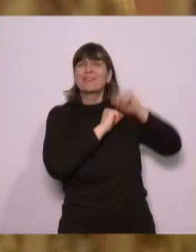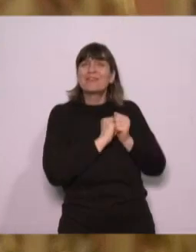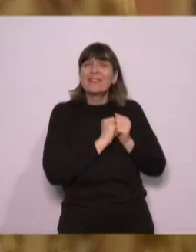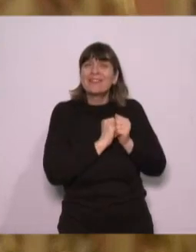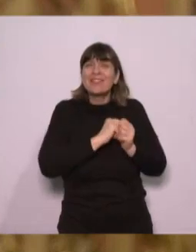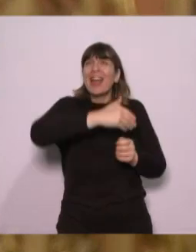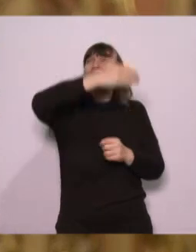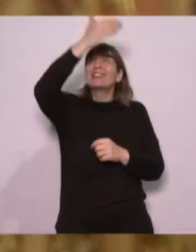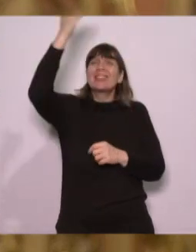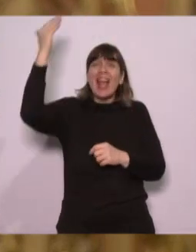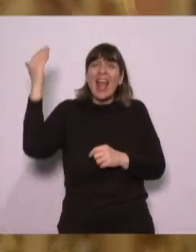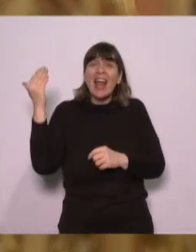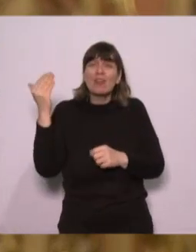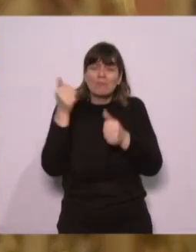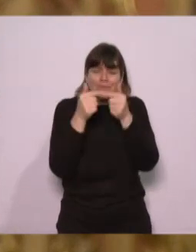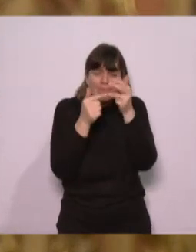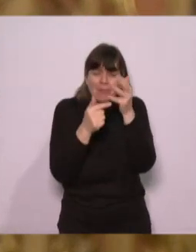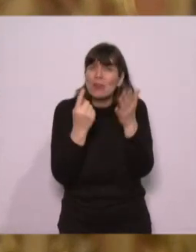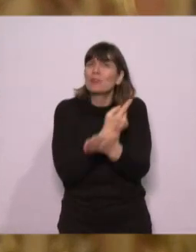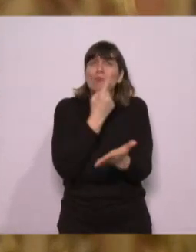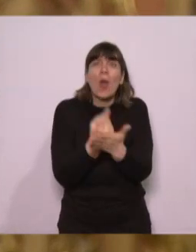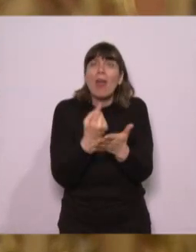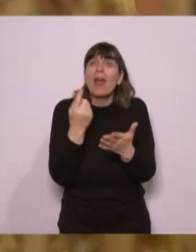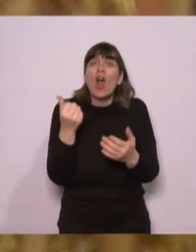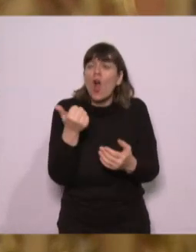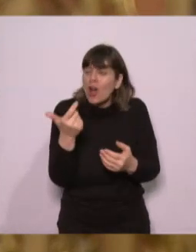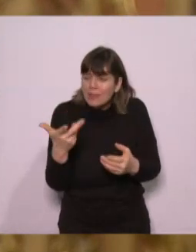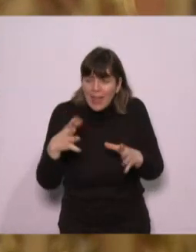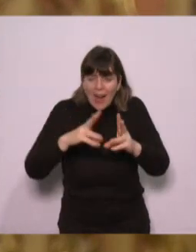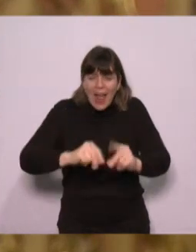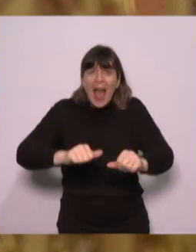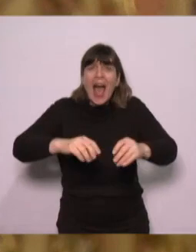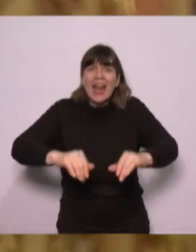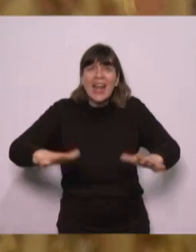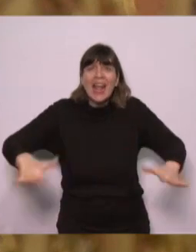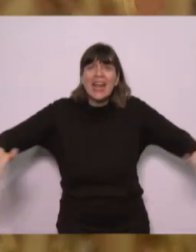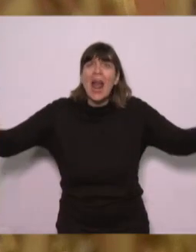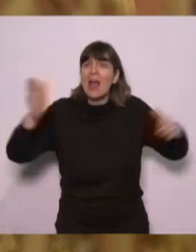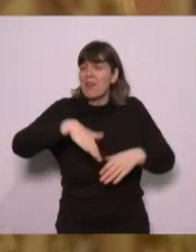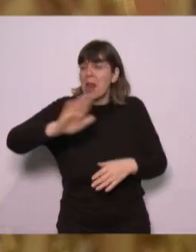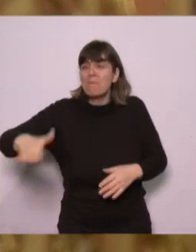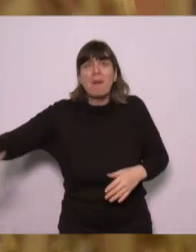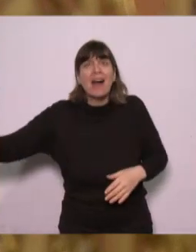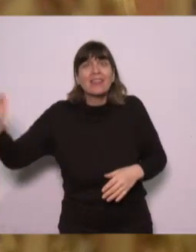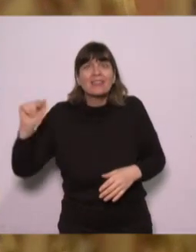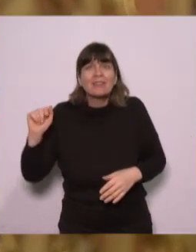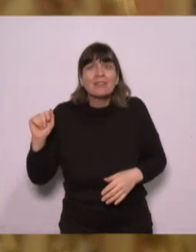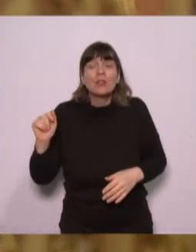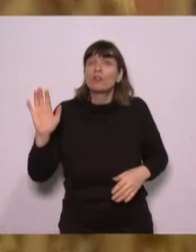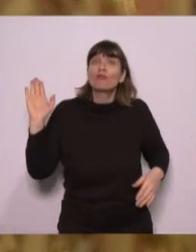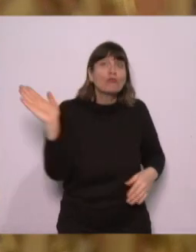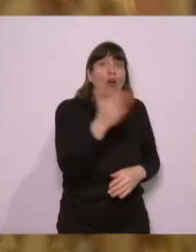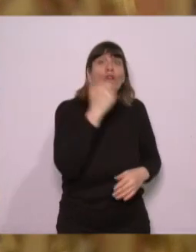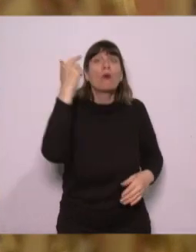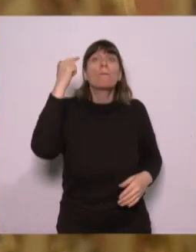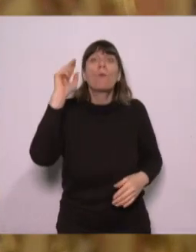como las estrellas del cielo e incontable como la arena que está en la orilla del mar. Todos ellos murieron